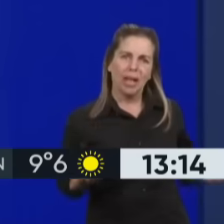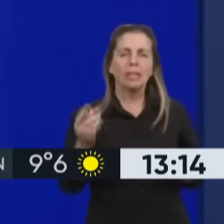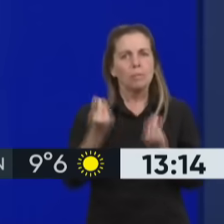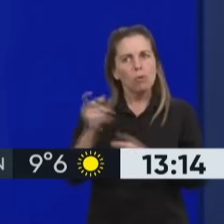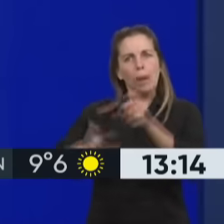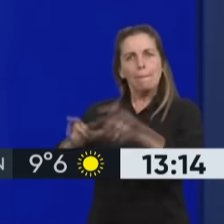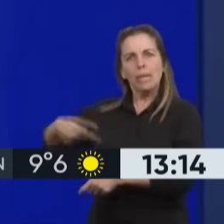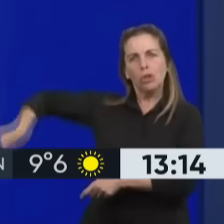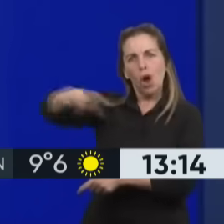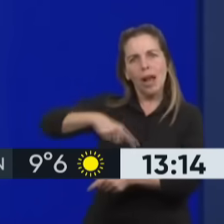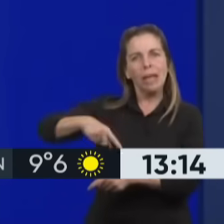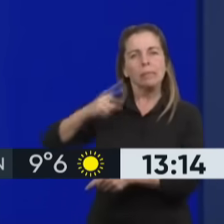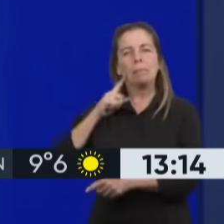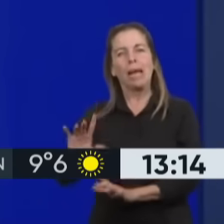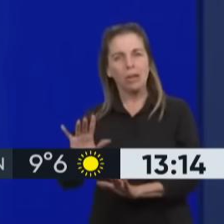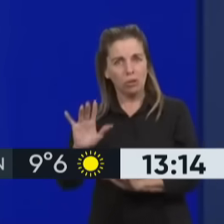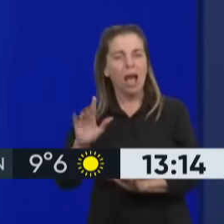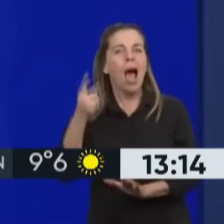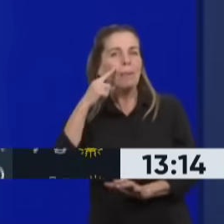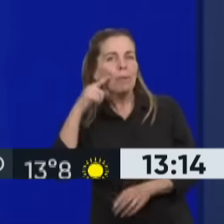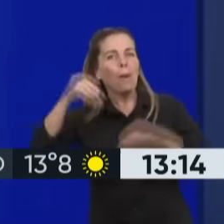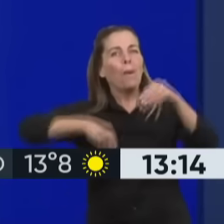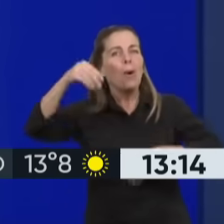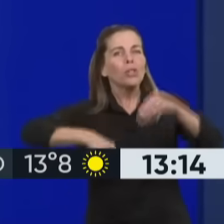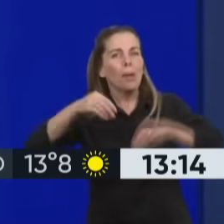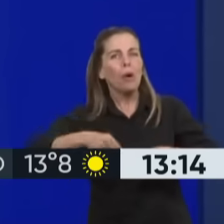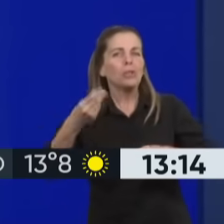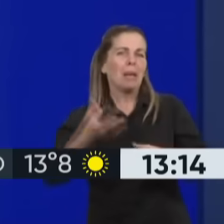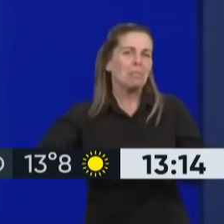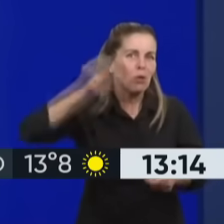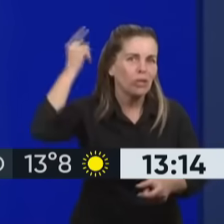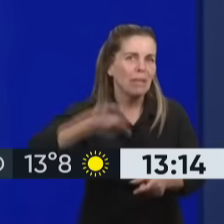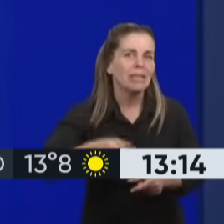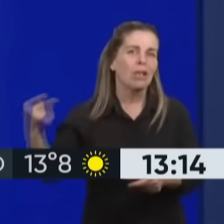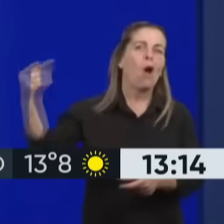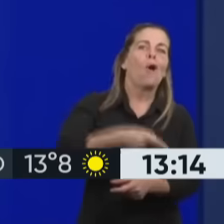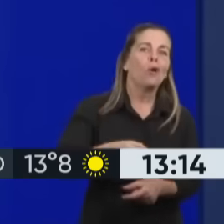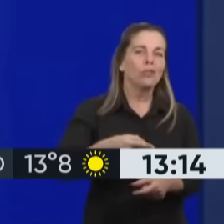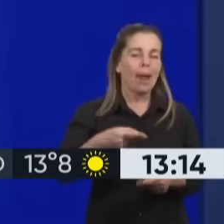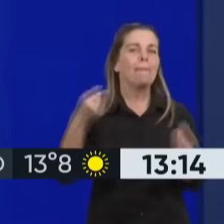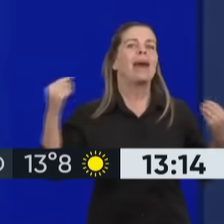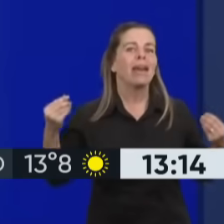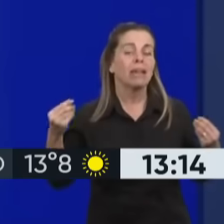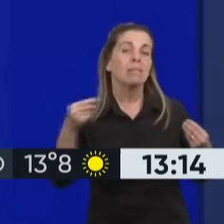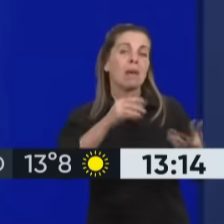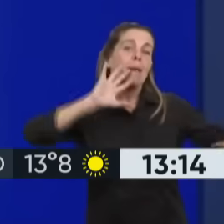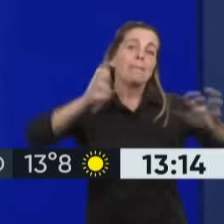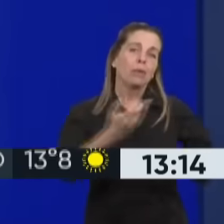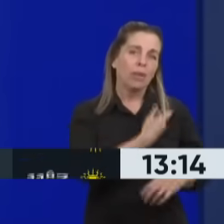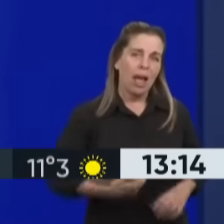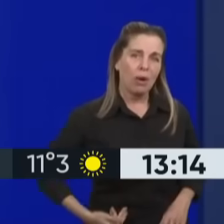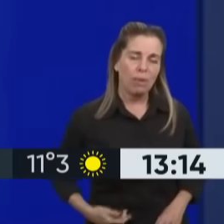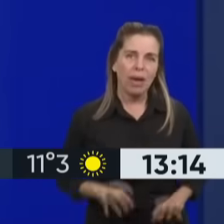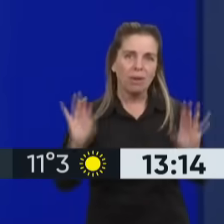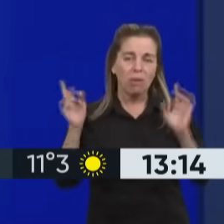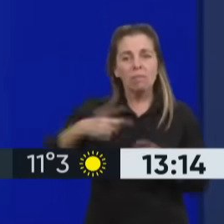pirómanos fiscales dispuestos a ir a votar cuantas veces sean necesarias para quedarse con el fruto de nuestro esfuerzo. Nunca